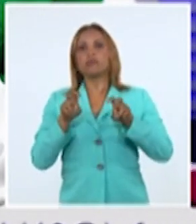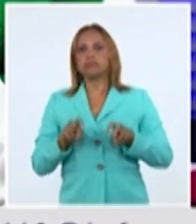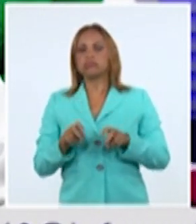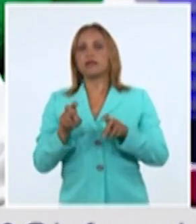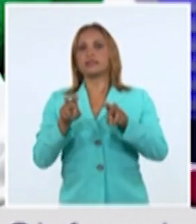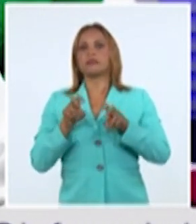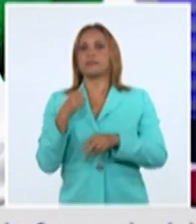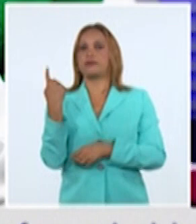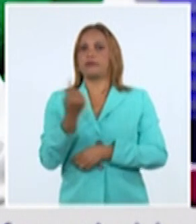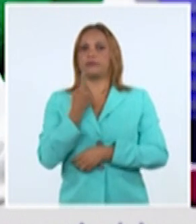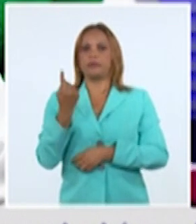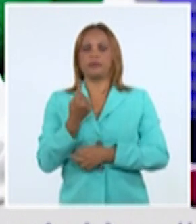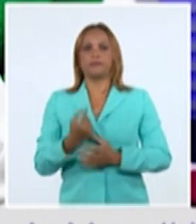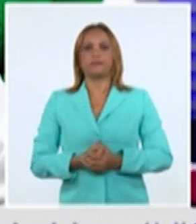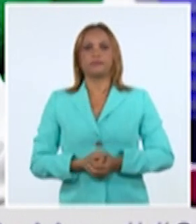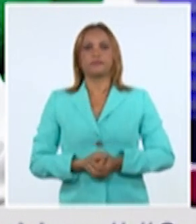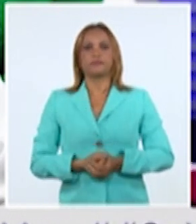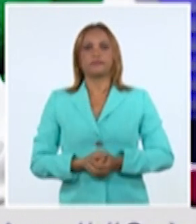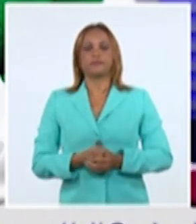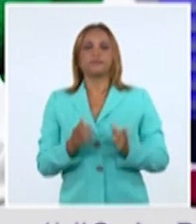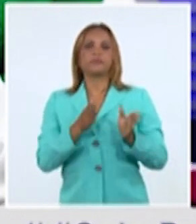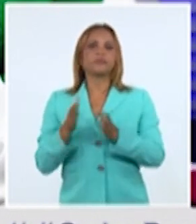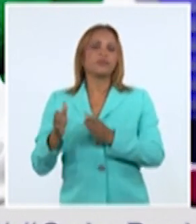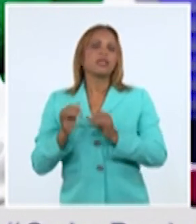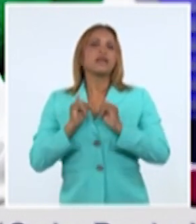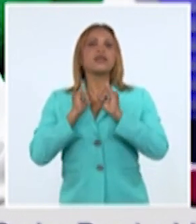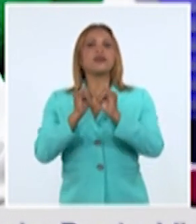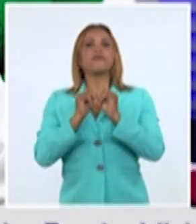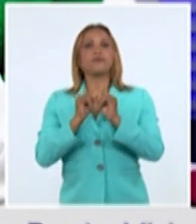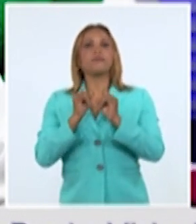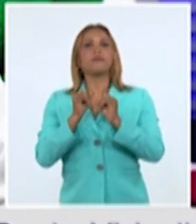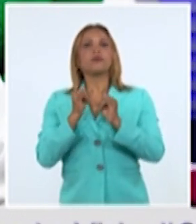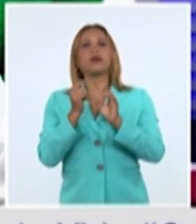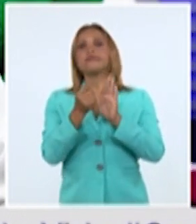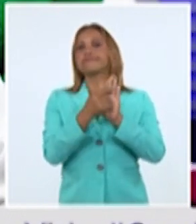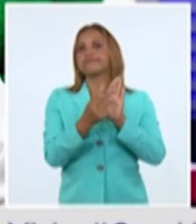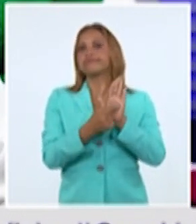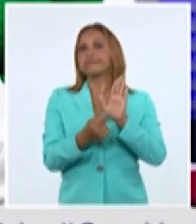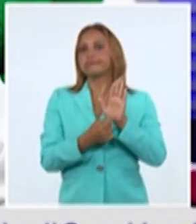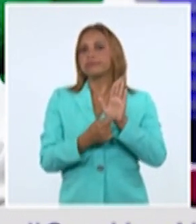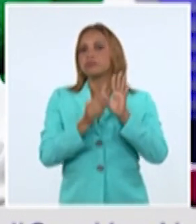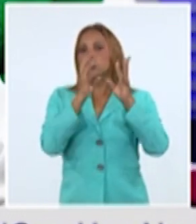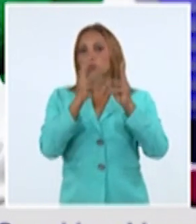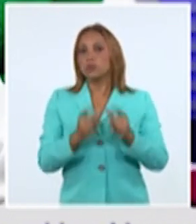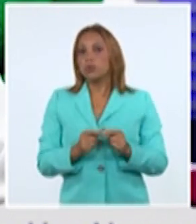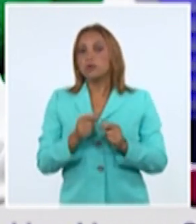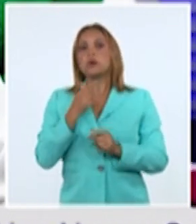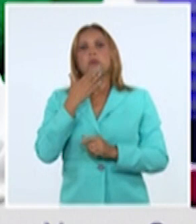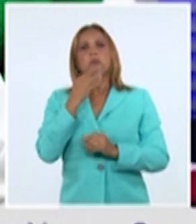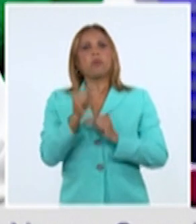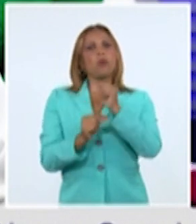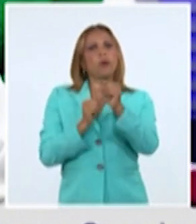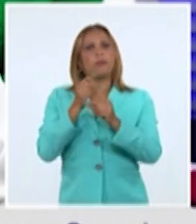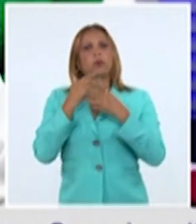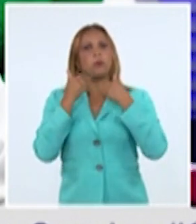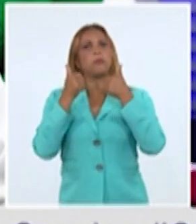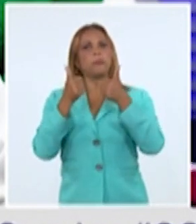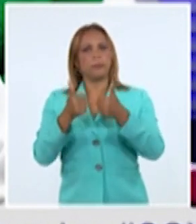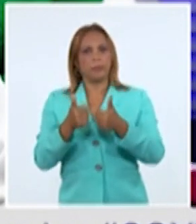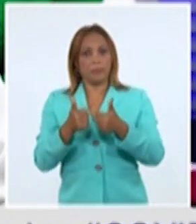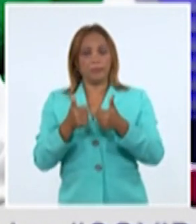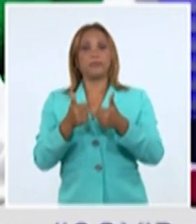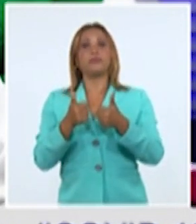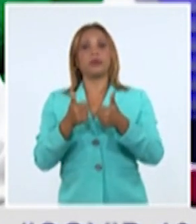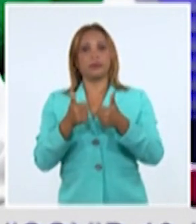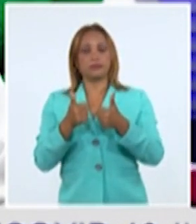Nacional. Bueno, hoy informando indicadores que siguen evolucionando favorablemente desde el punto de vista